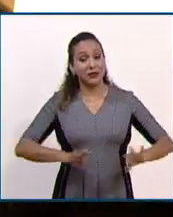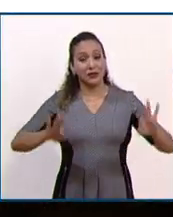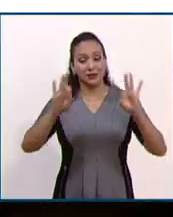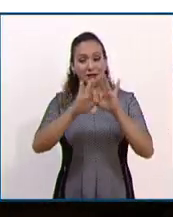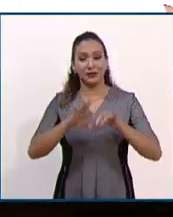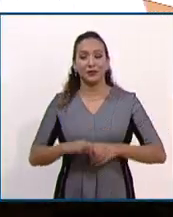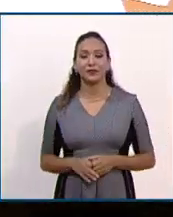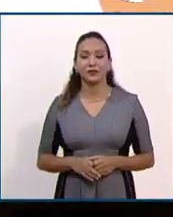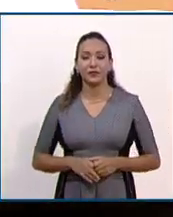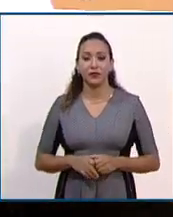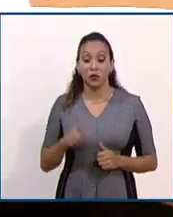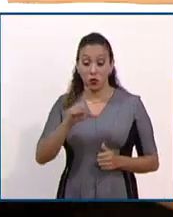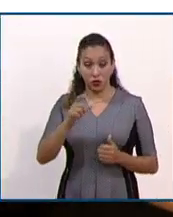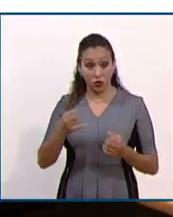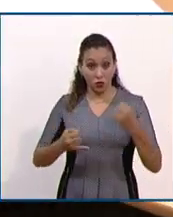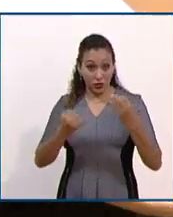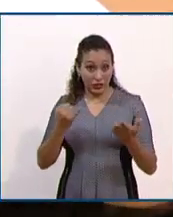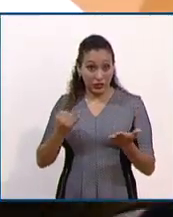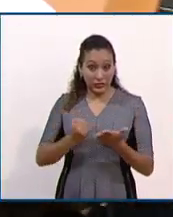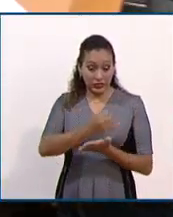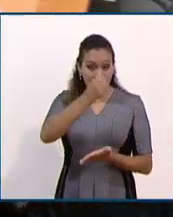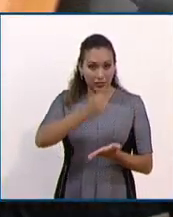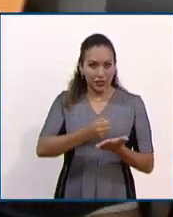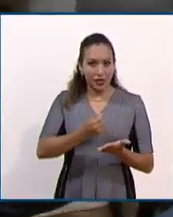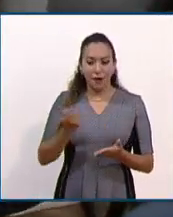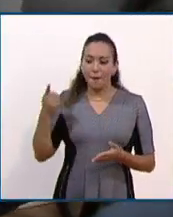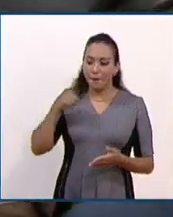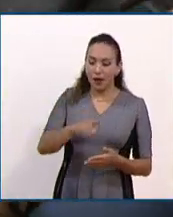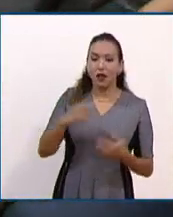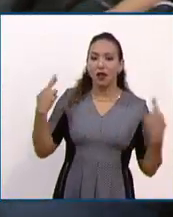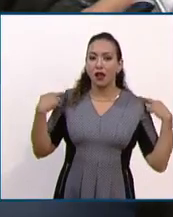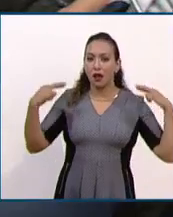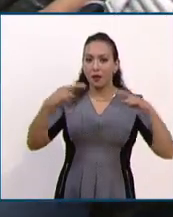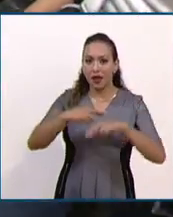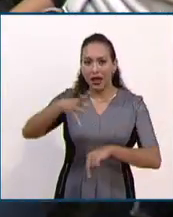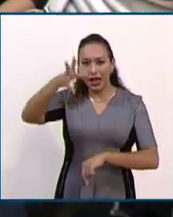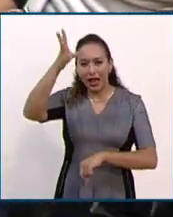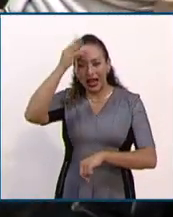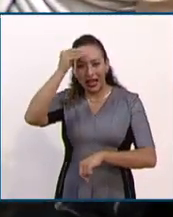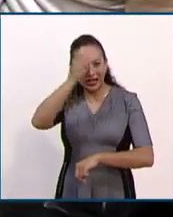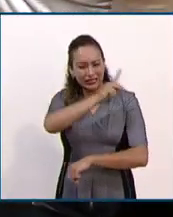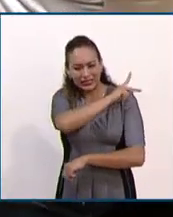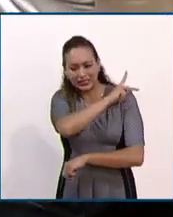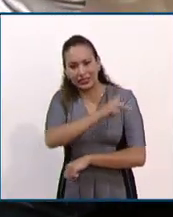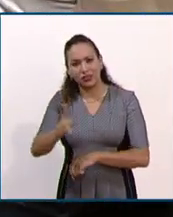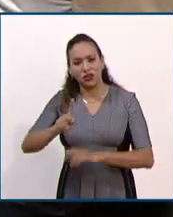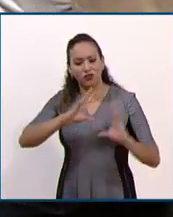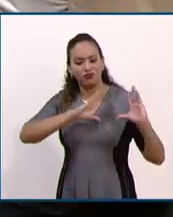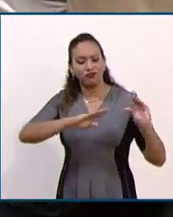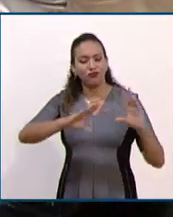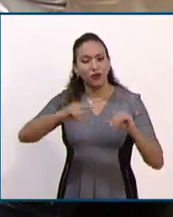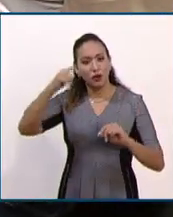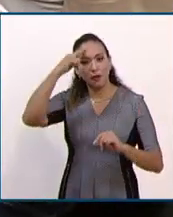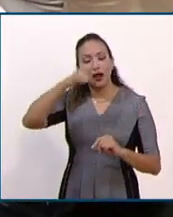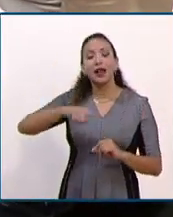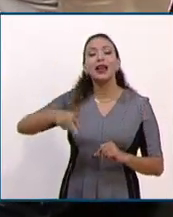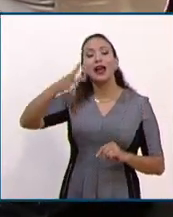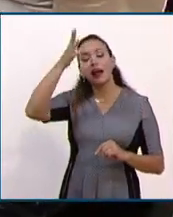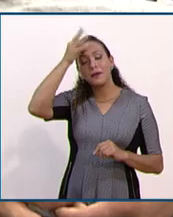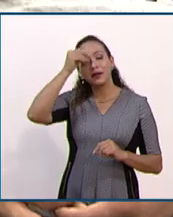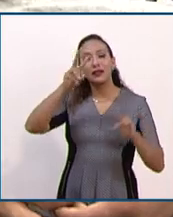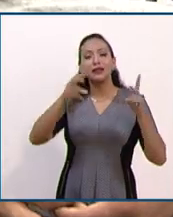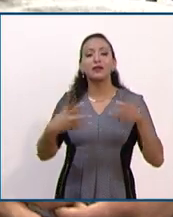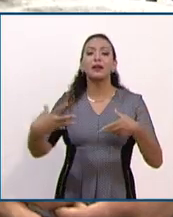de la sentencia ordena la capacitación de todos los profesores sin distinción para que se sensibilicen sobre la inclusión y el